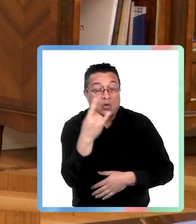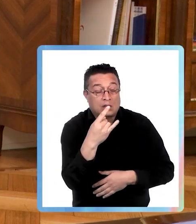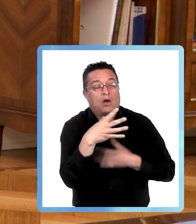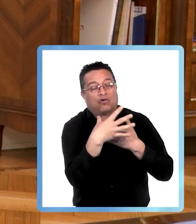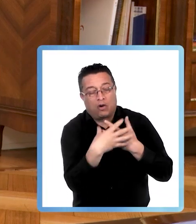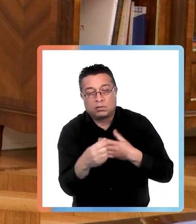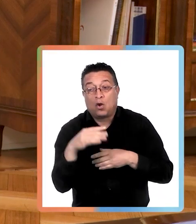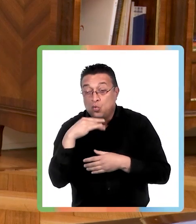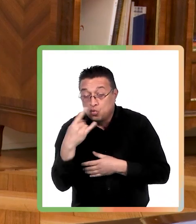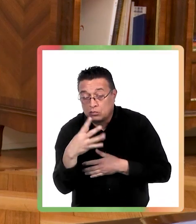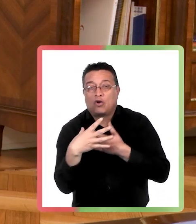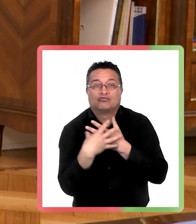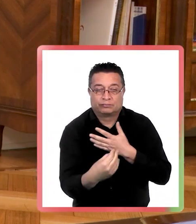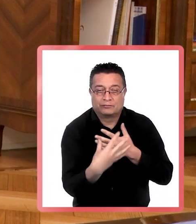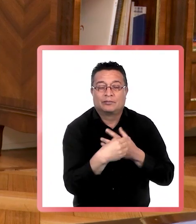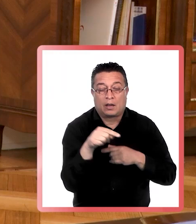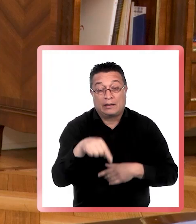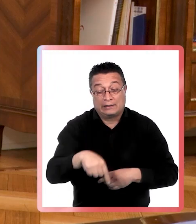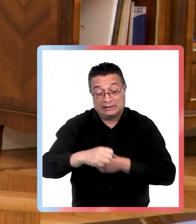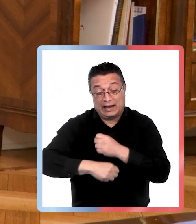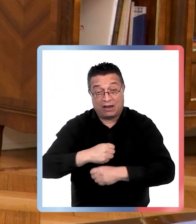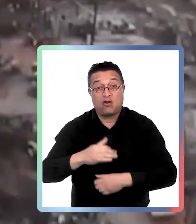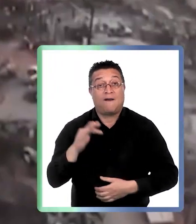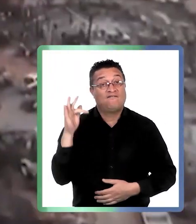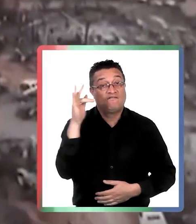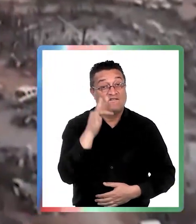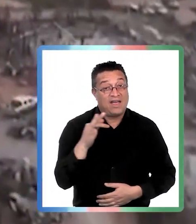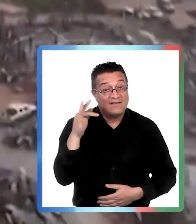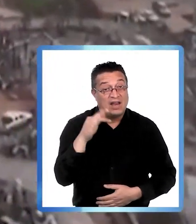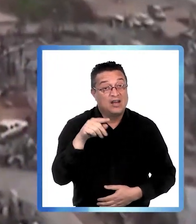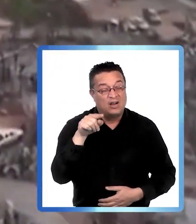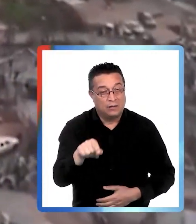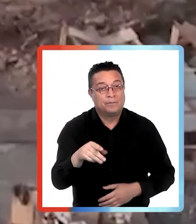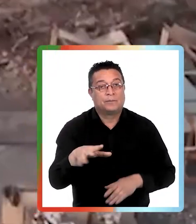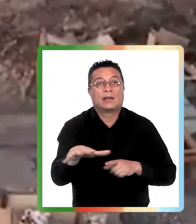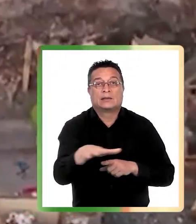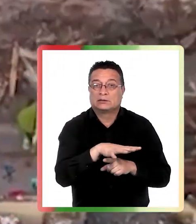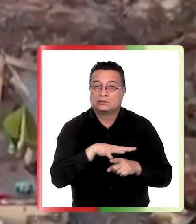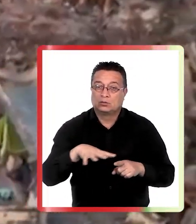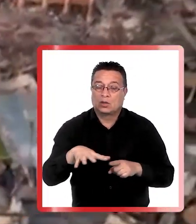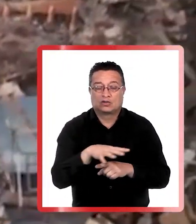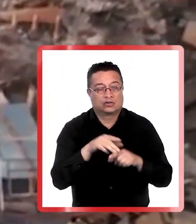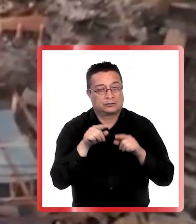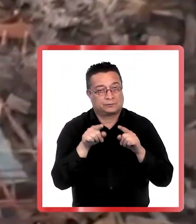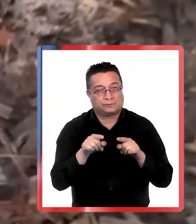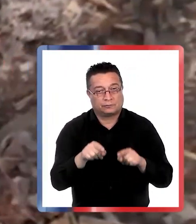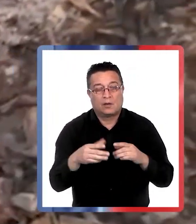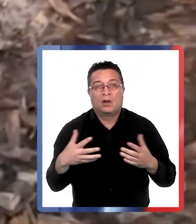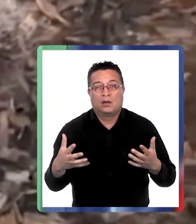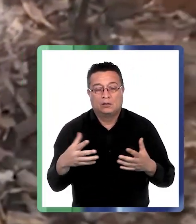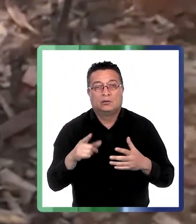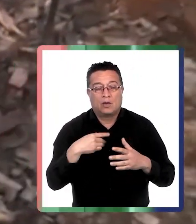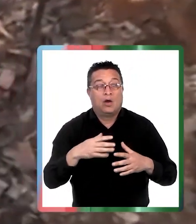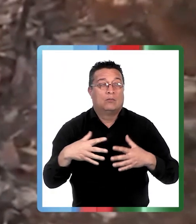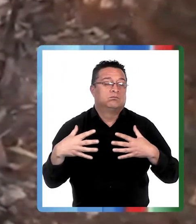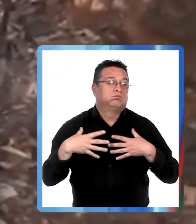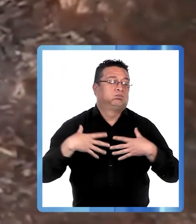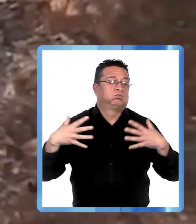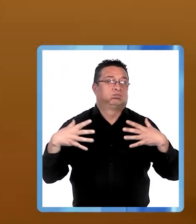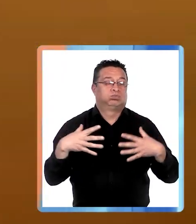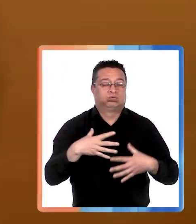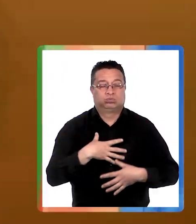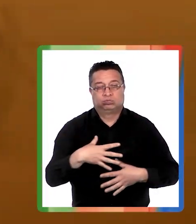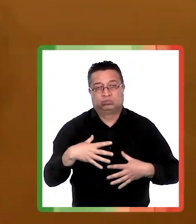emergencia. Pero este año, en el mes de febrero, vivimos una situación que